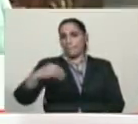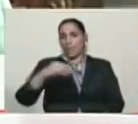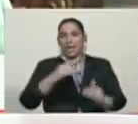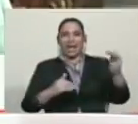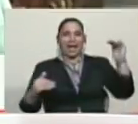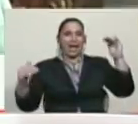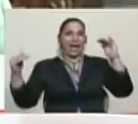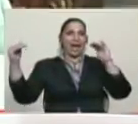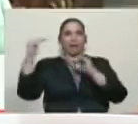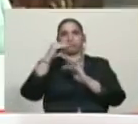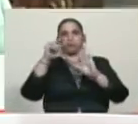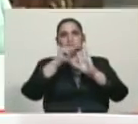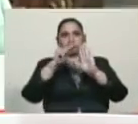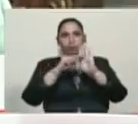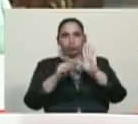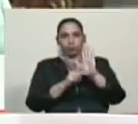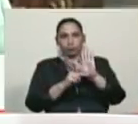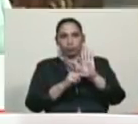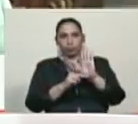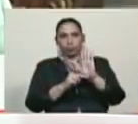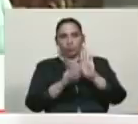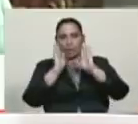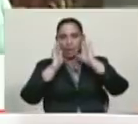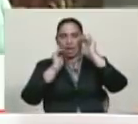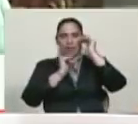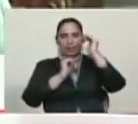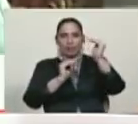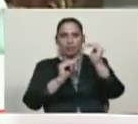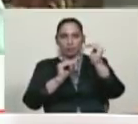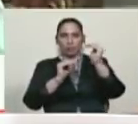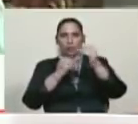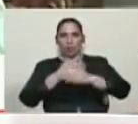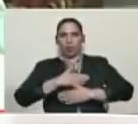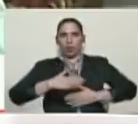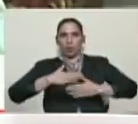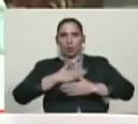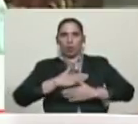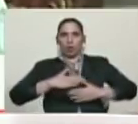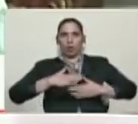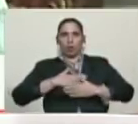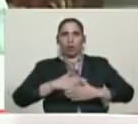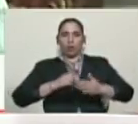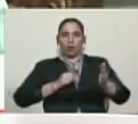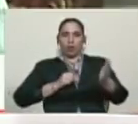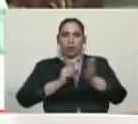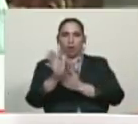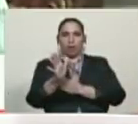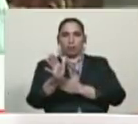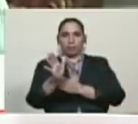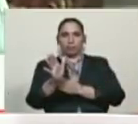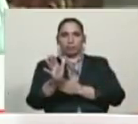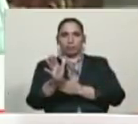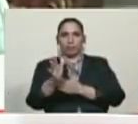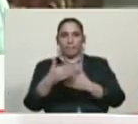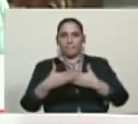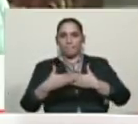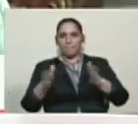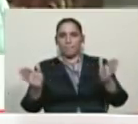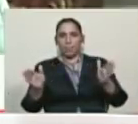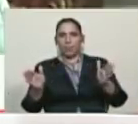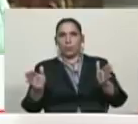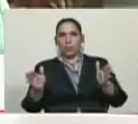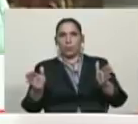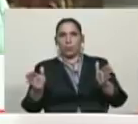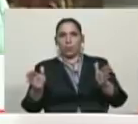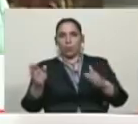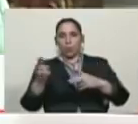nivel de atención de calidad gratuito público y